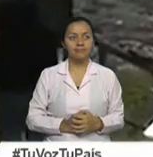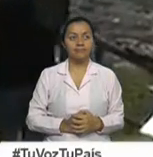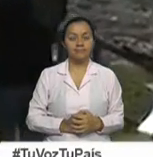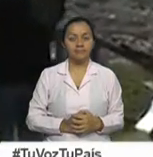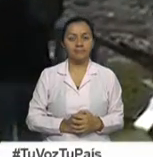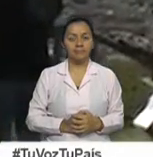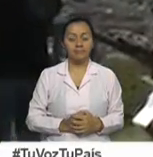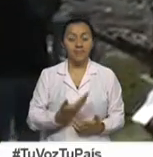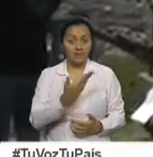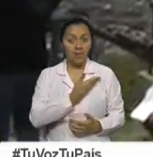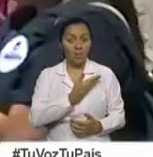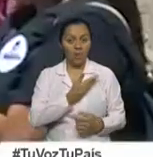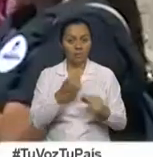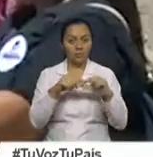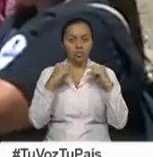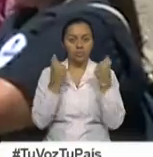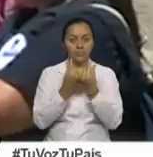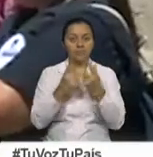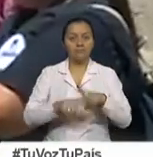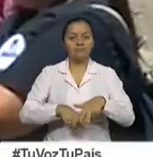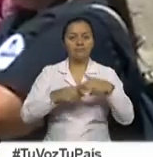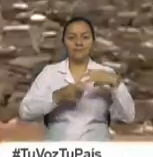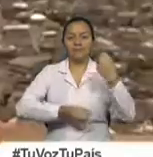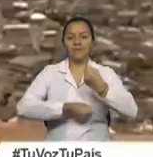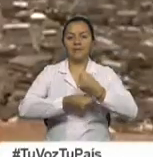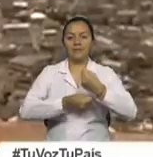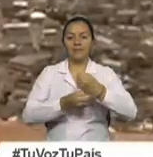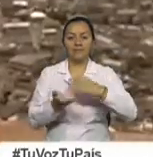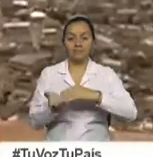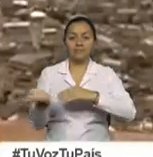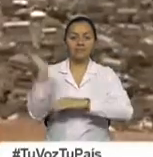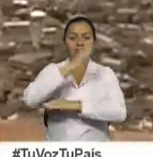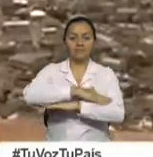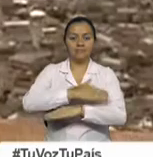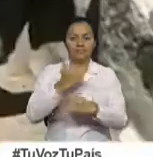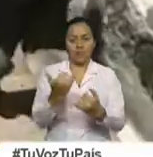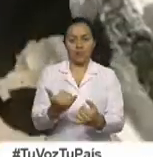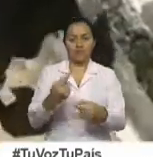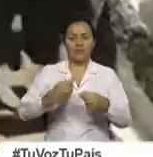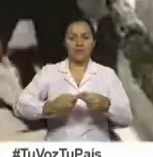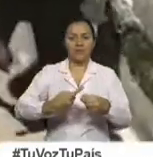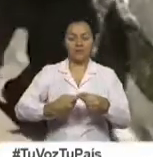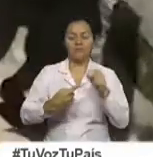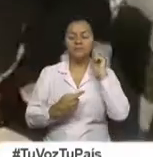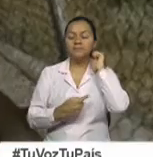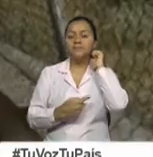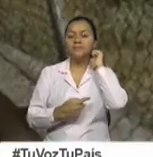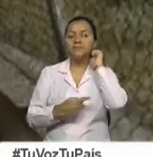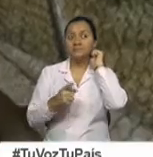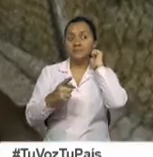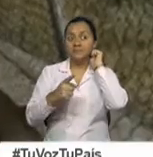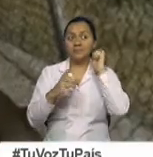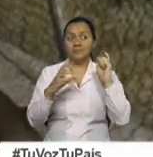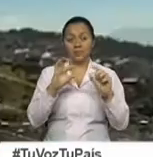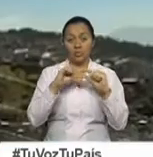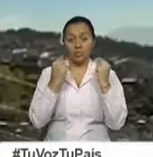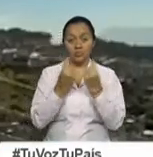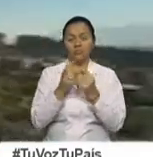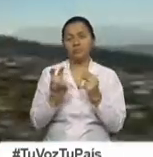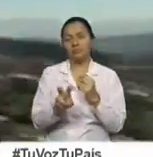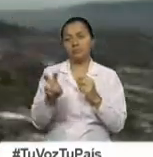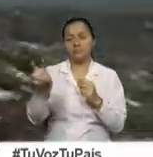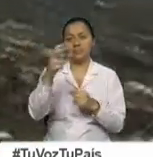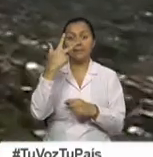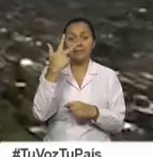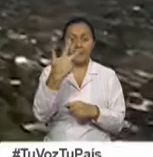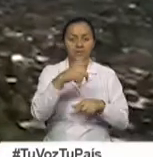La misión Las Manuelas inició su jornada de trabajo en Quito. Las brigadas se movilizaron hacia tres